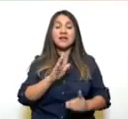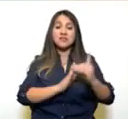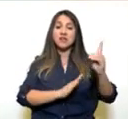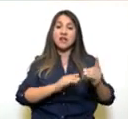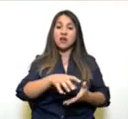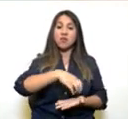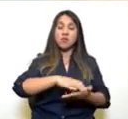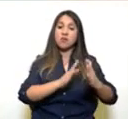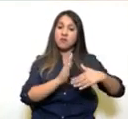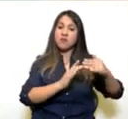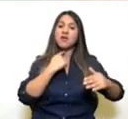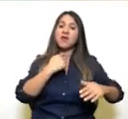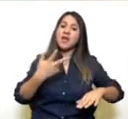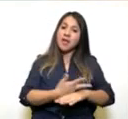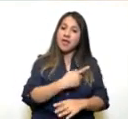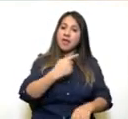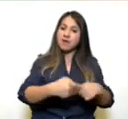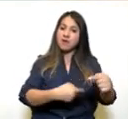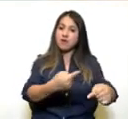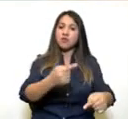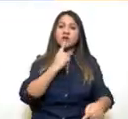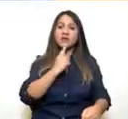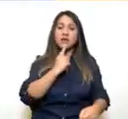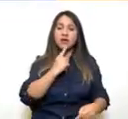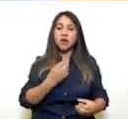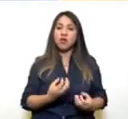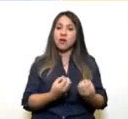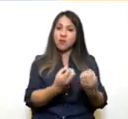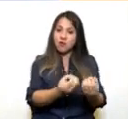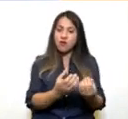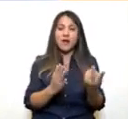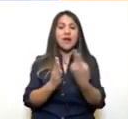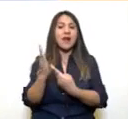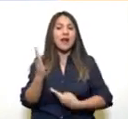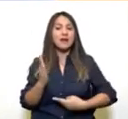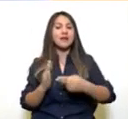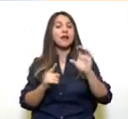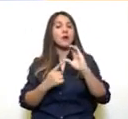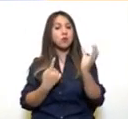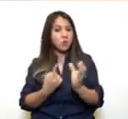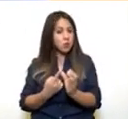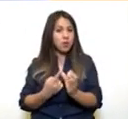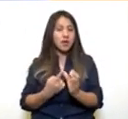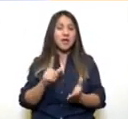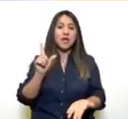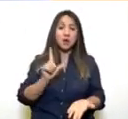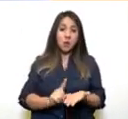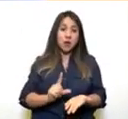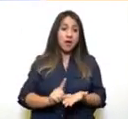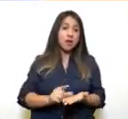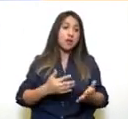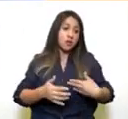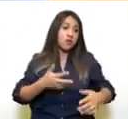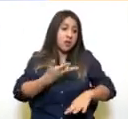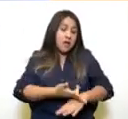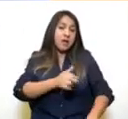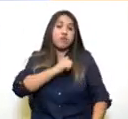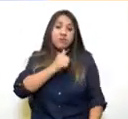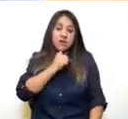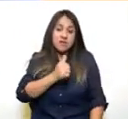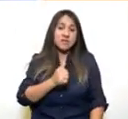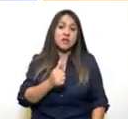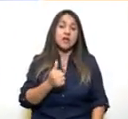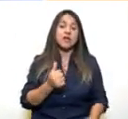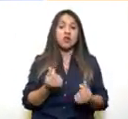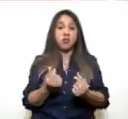efectos que ha tenido lo que produce el arte de la cultura en lugares donde hay carencias sociales y